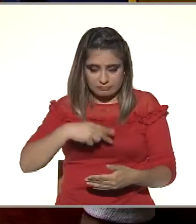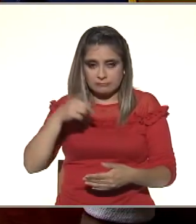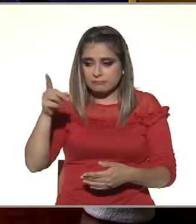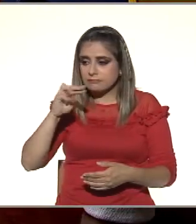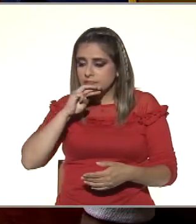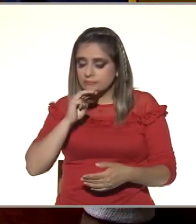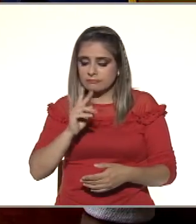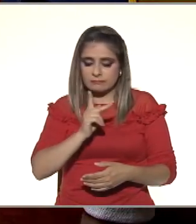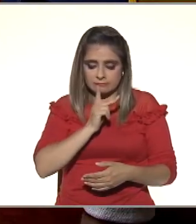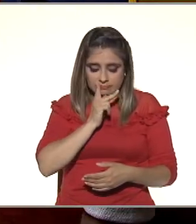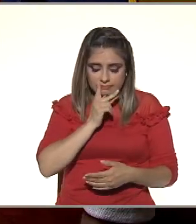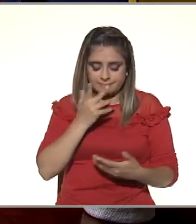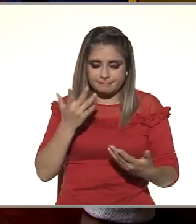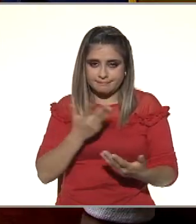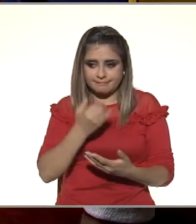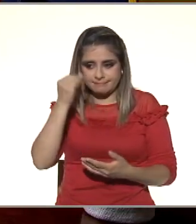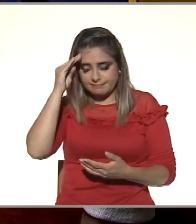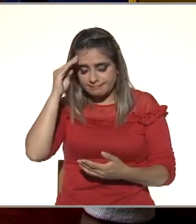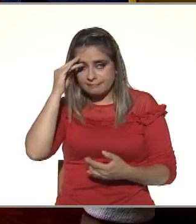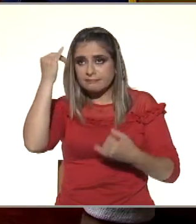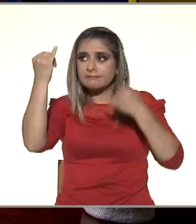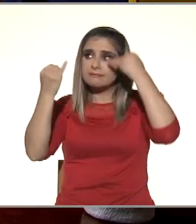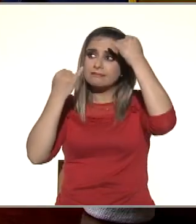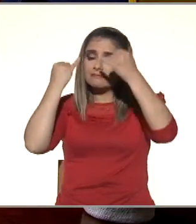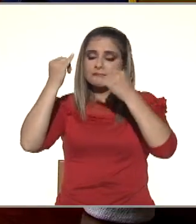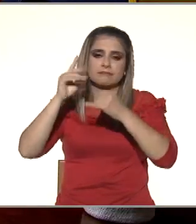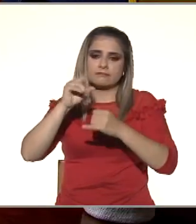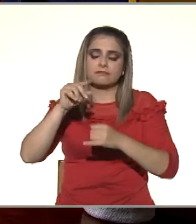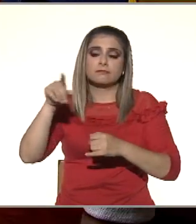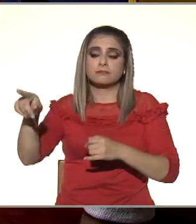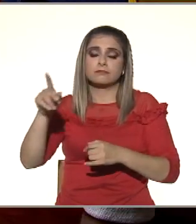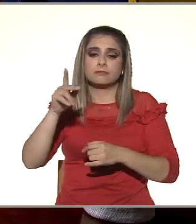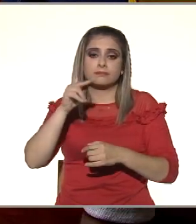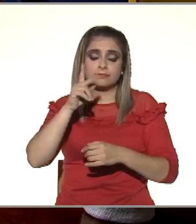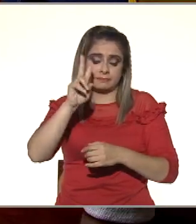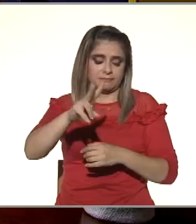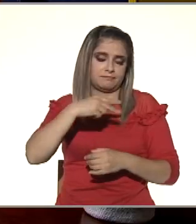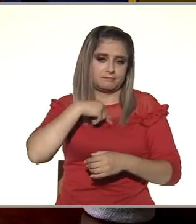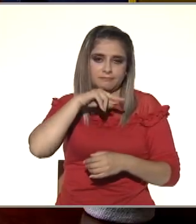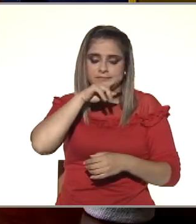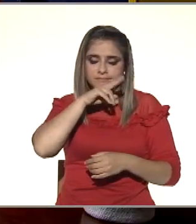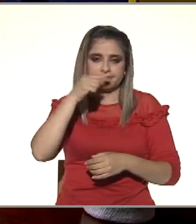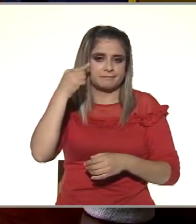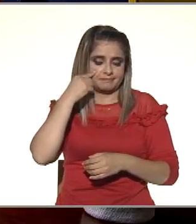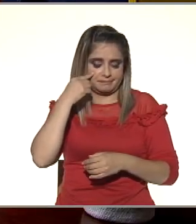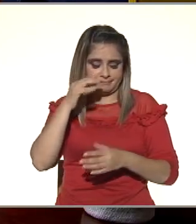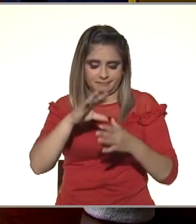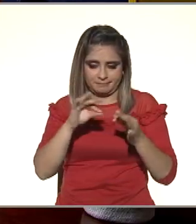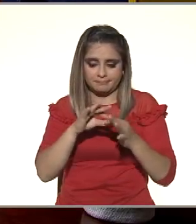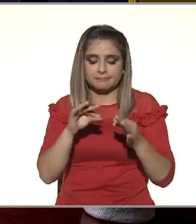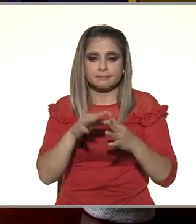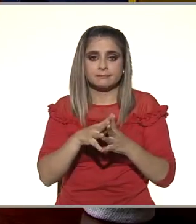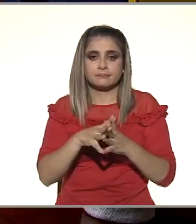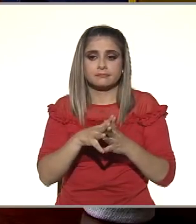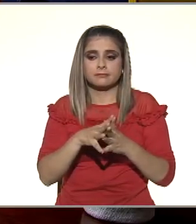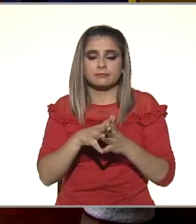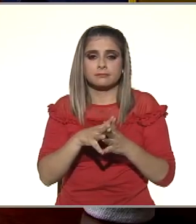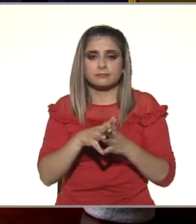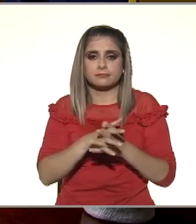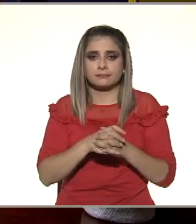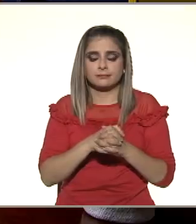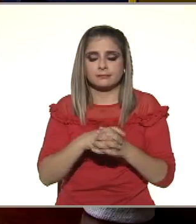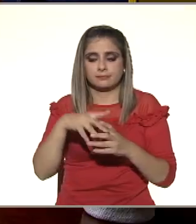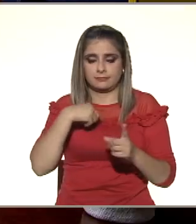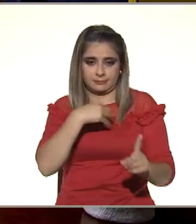madre, más que en un ideal. Porque el ideal del padre, que me preocupa también, pero fíjense lo que decimos, es que le voy a decir a